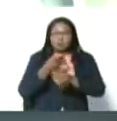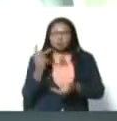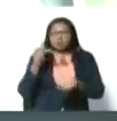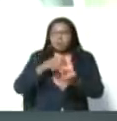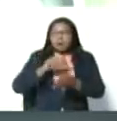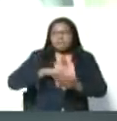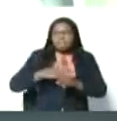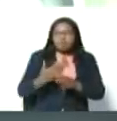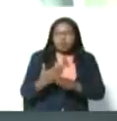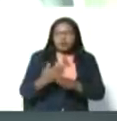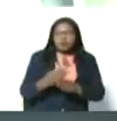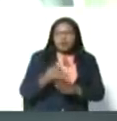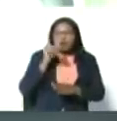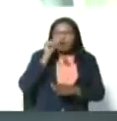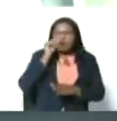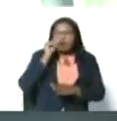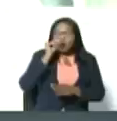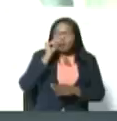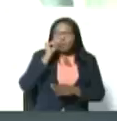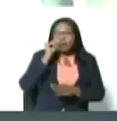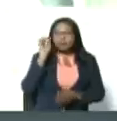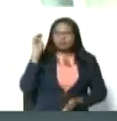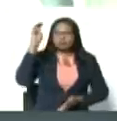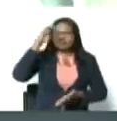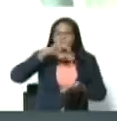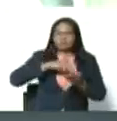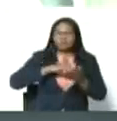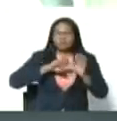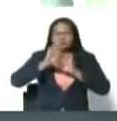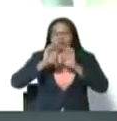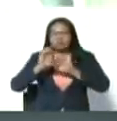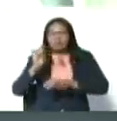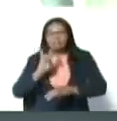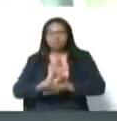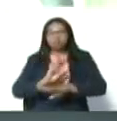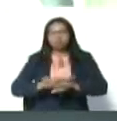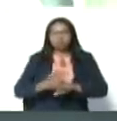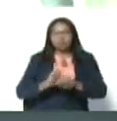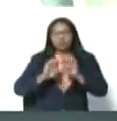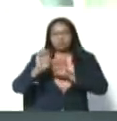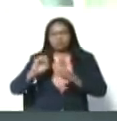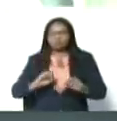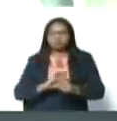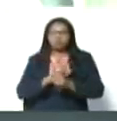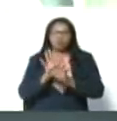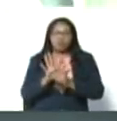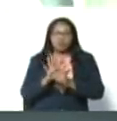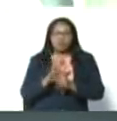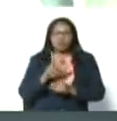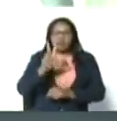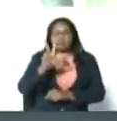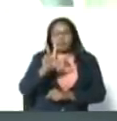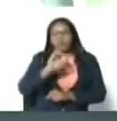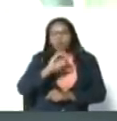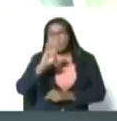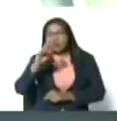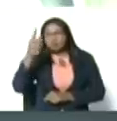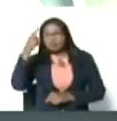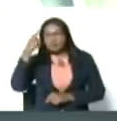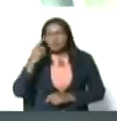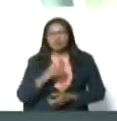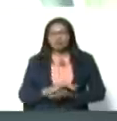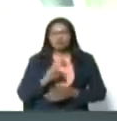el gobernador Marcos Torres fue diagnosticado con coronavirus hace 3-4 días y